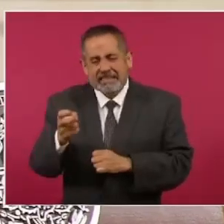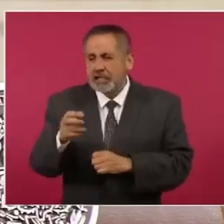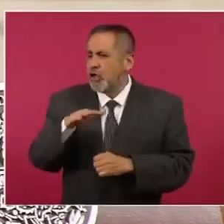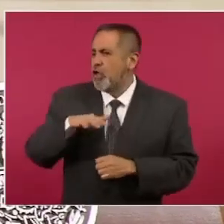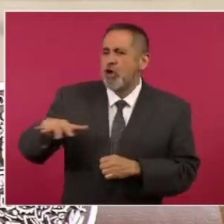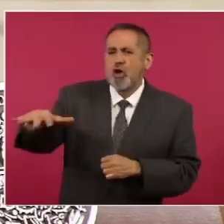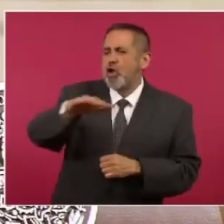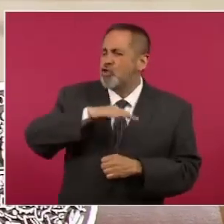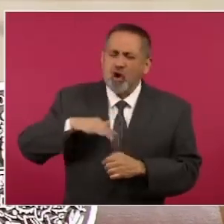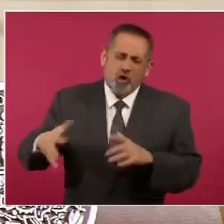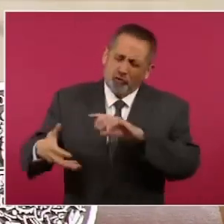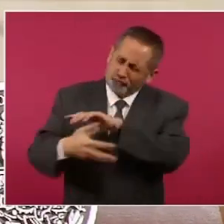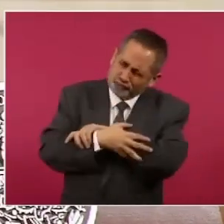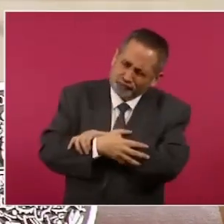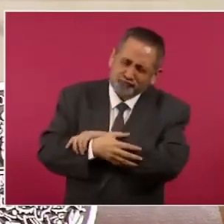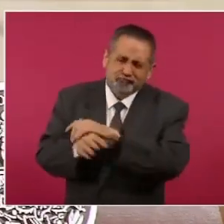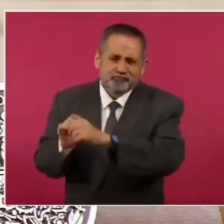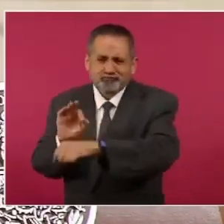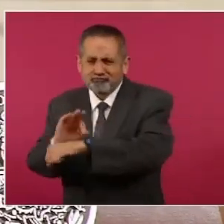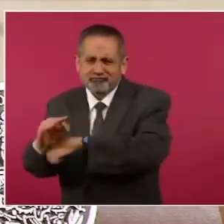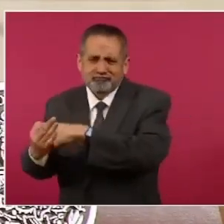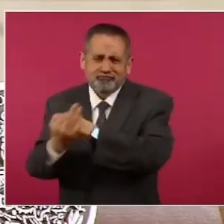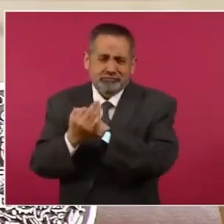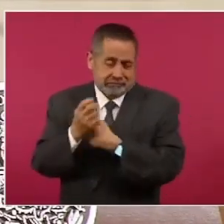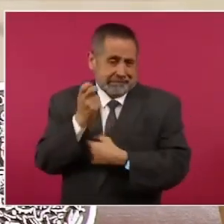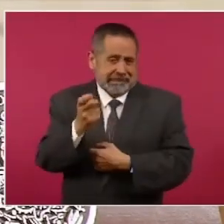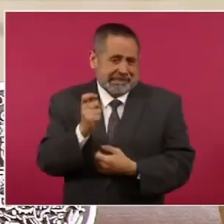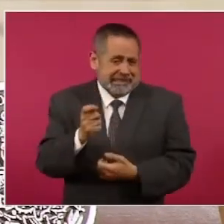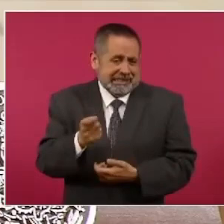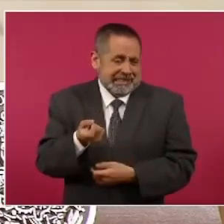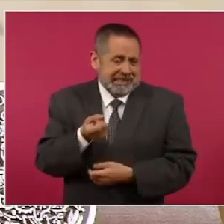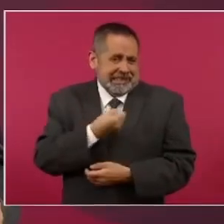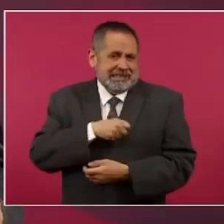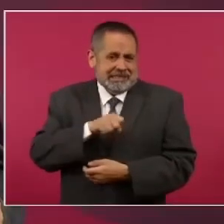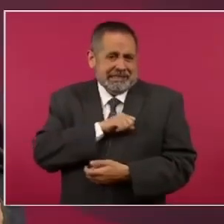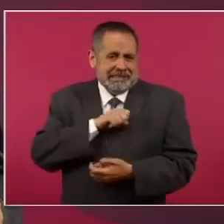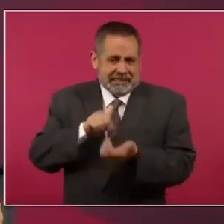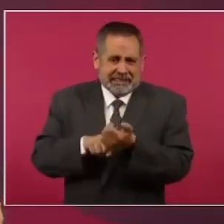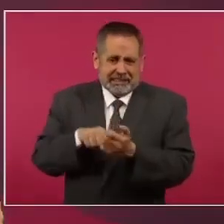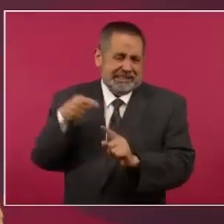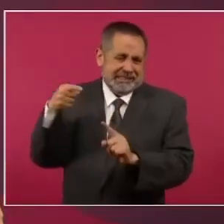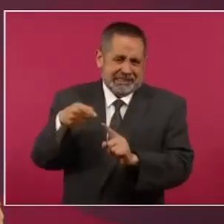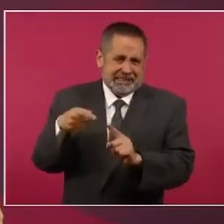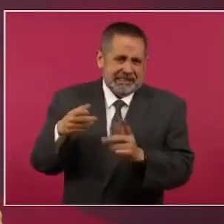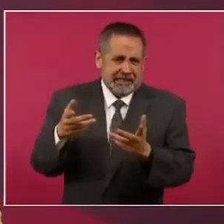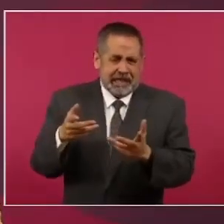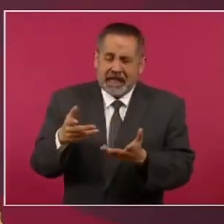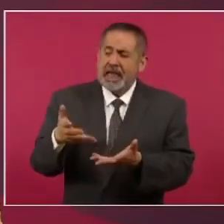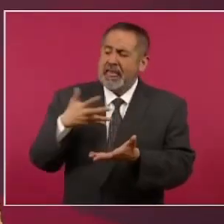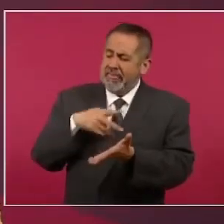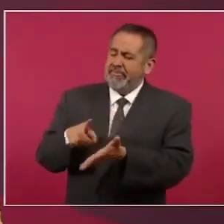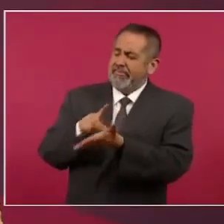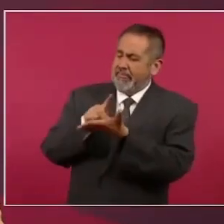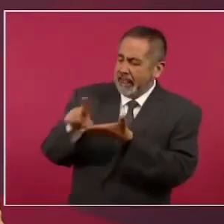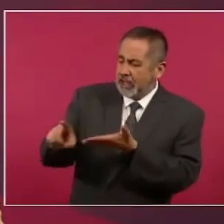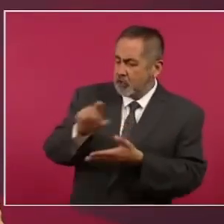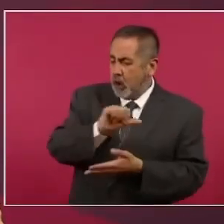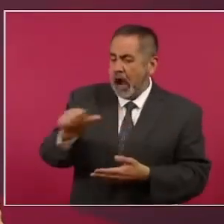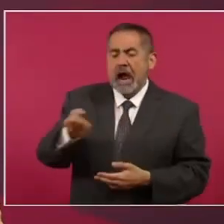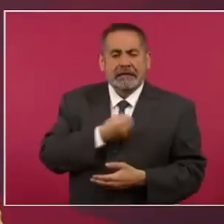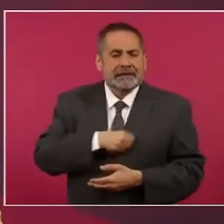universal cuando se trata de el derecho a la